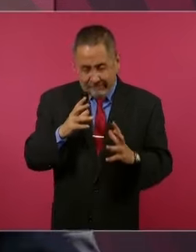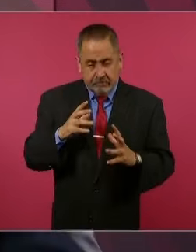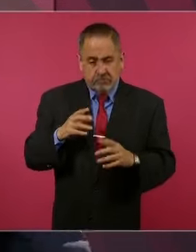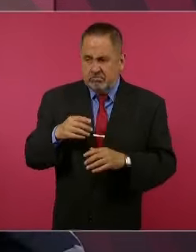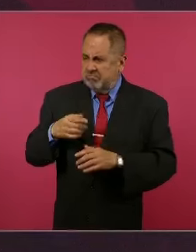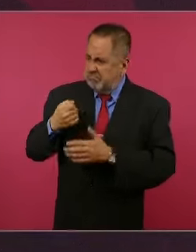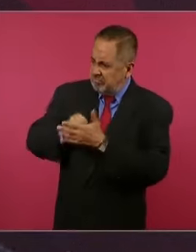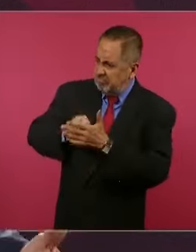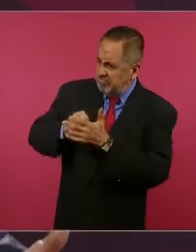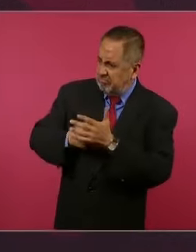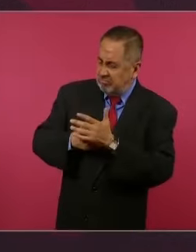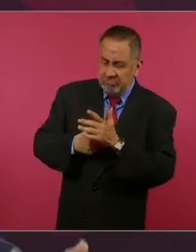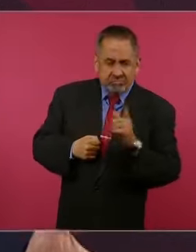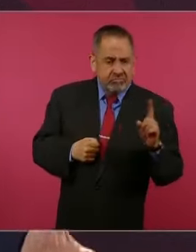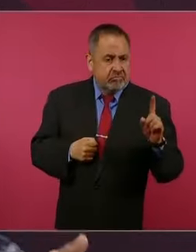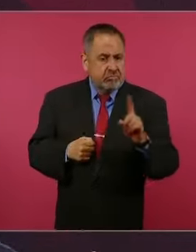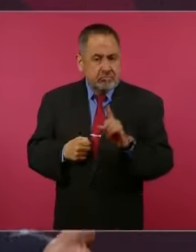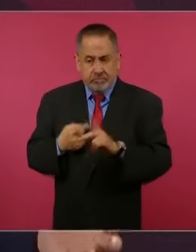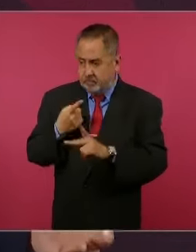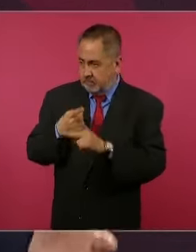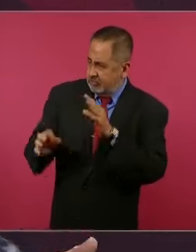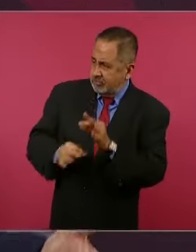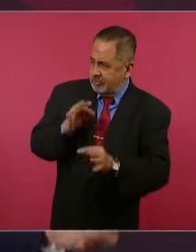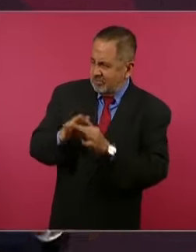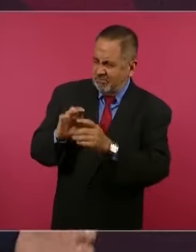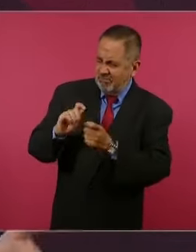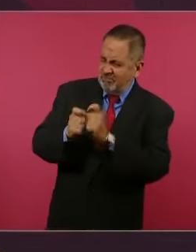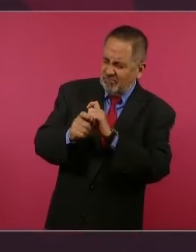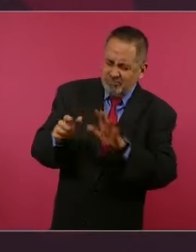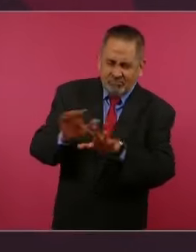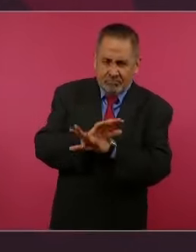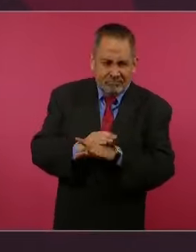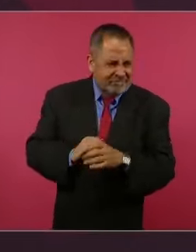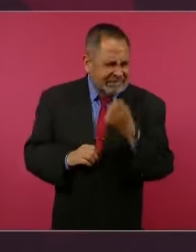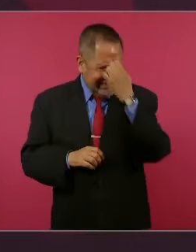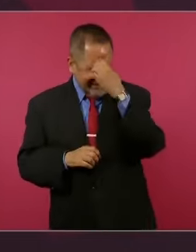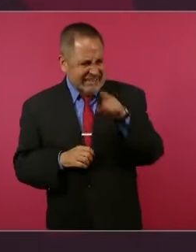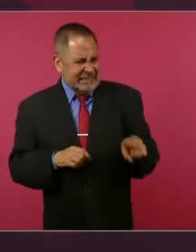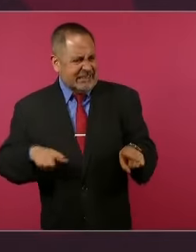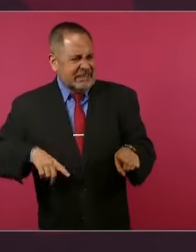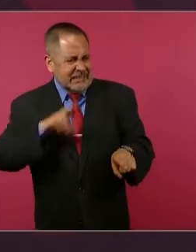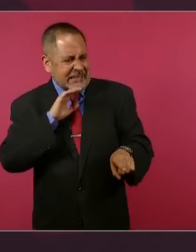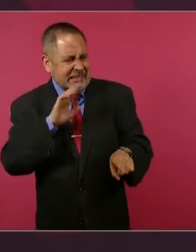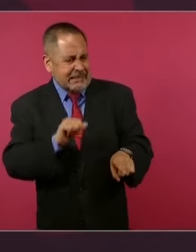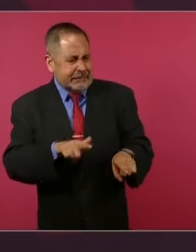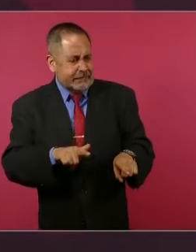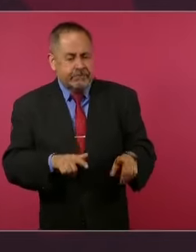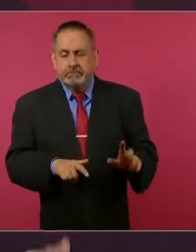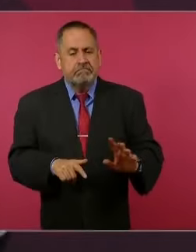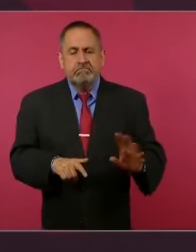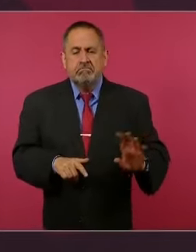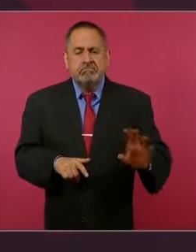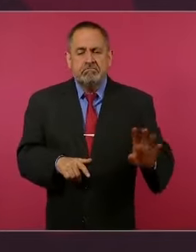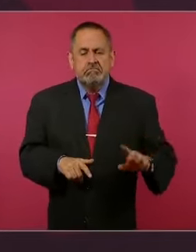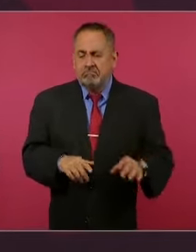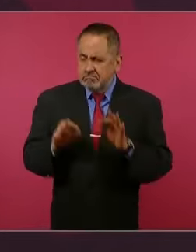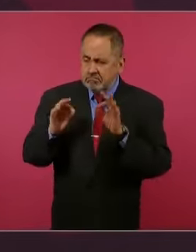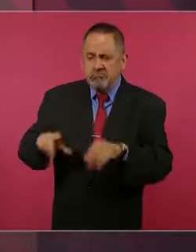después de haber sentado las bases para una transformación el